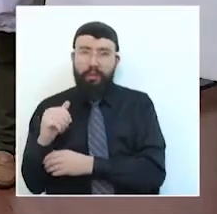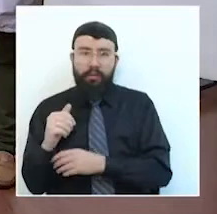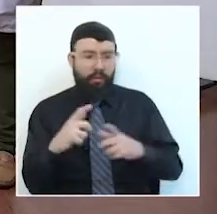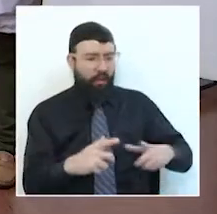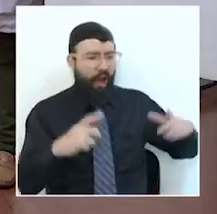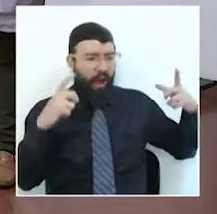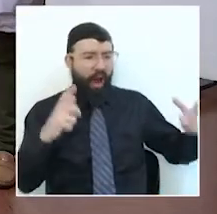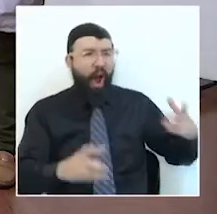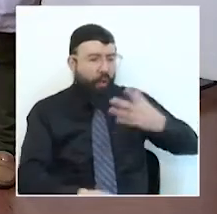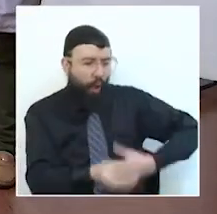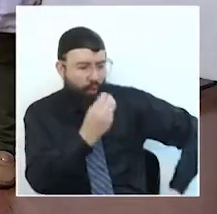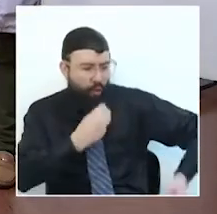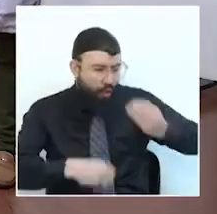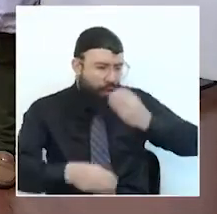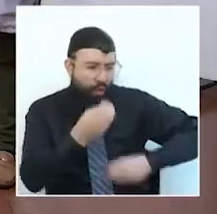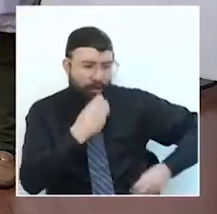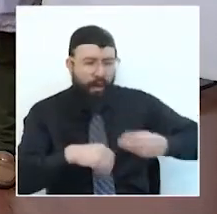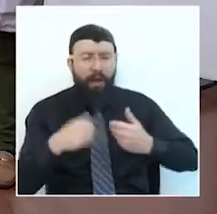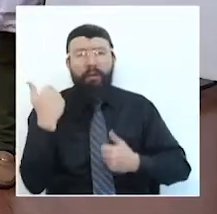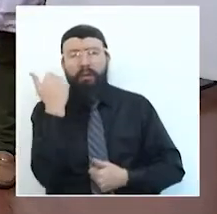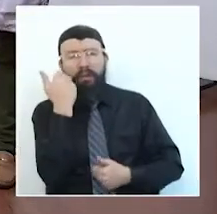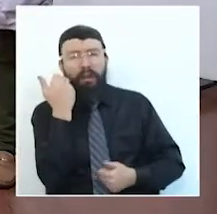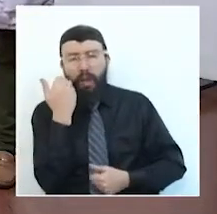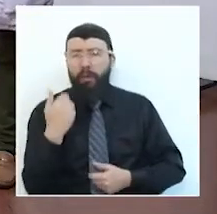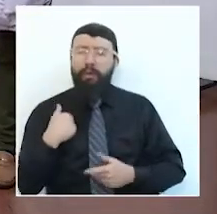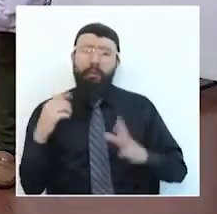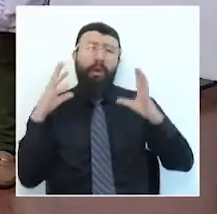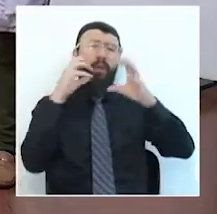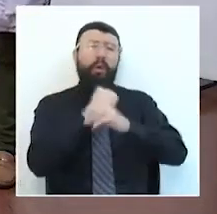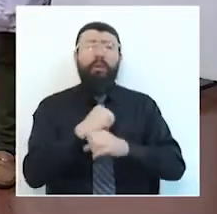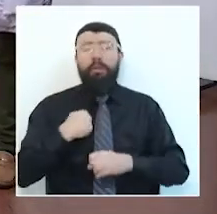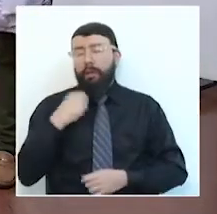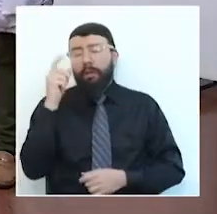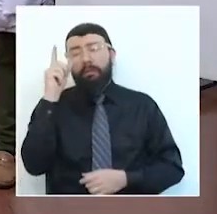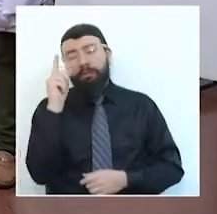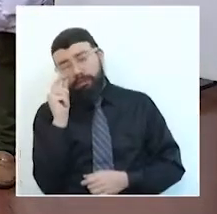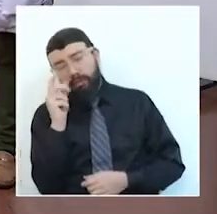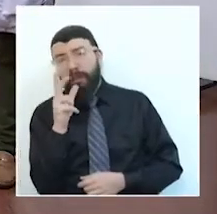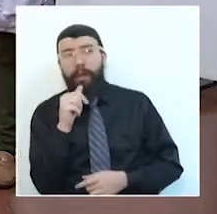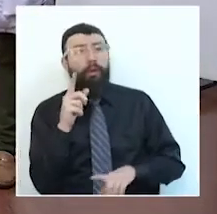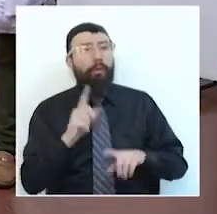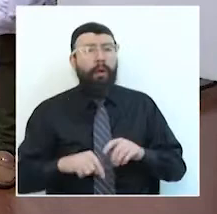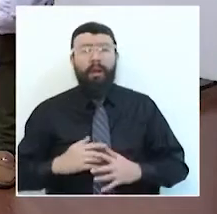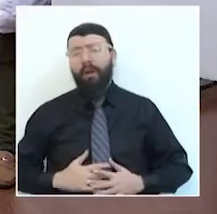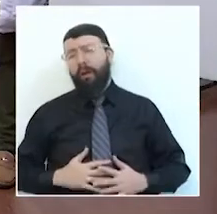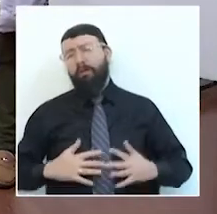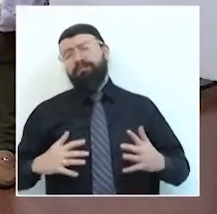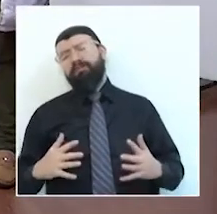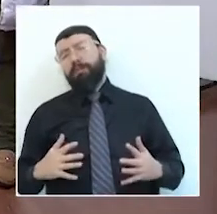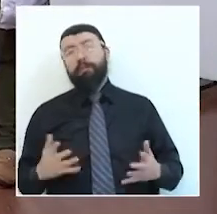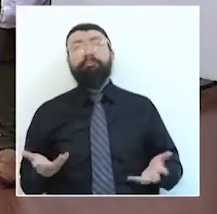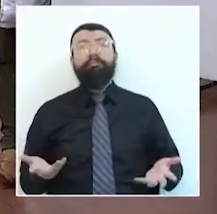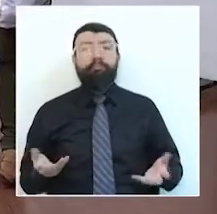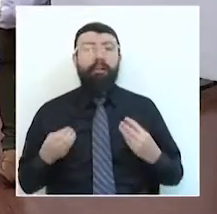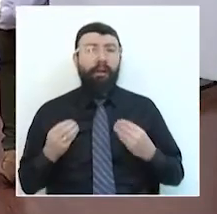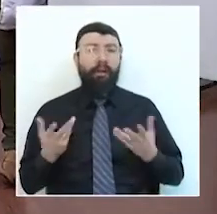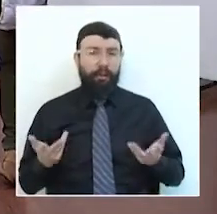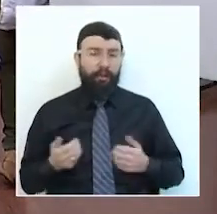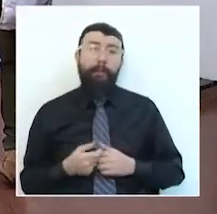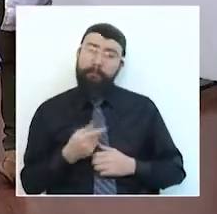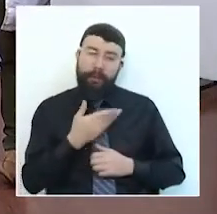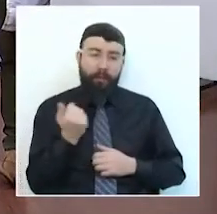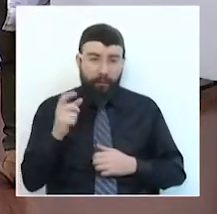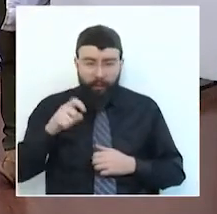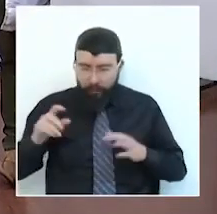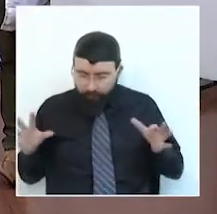alimento que lo está enfermando a uno y pasa toda la noche uno en vela porque pues está ahí indigesto y demás es integrar